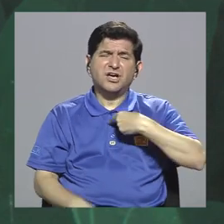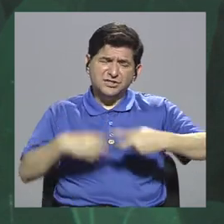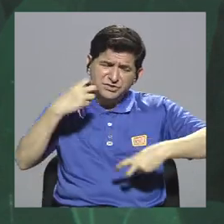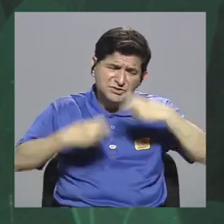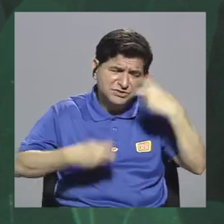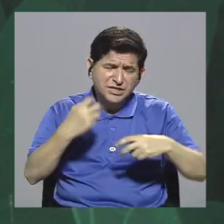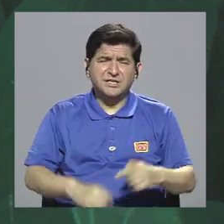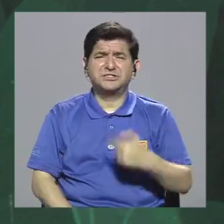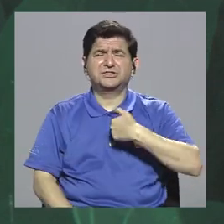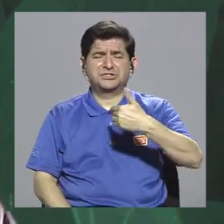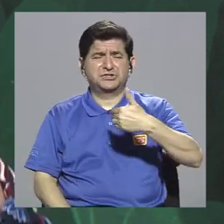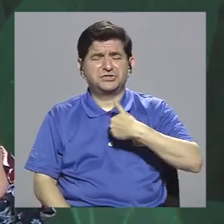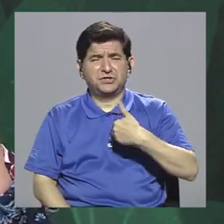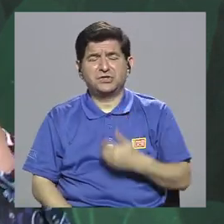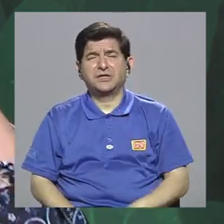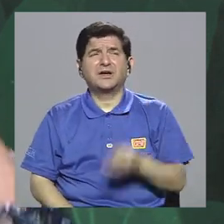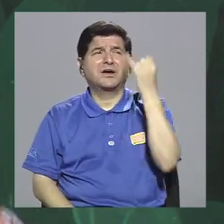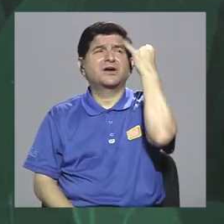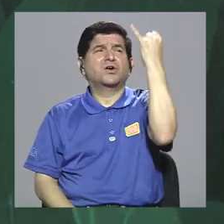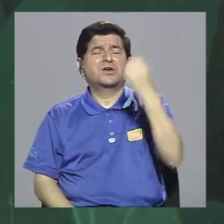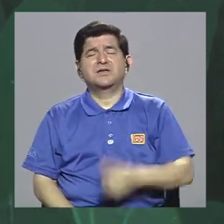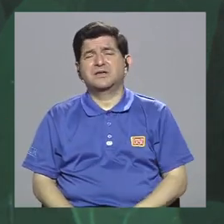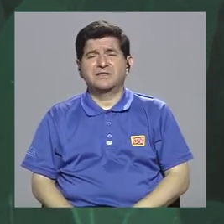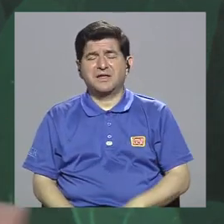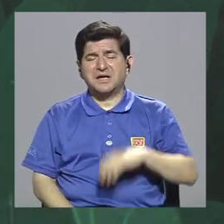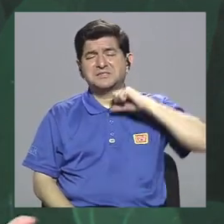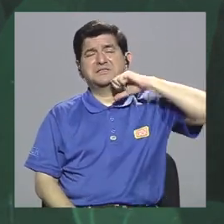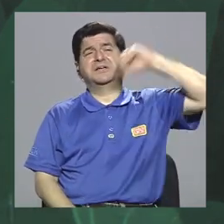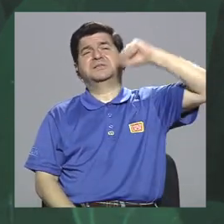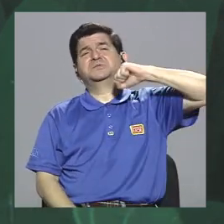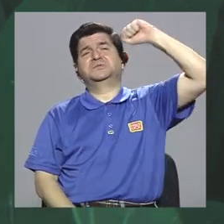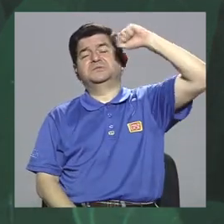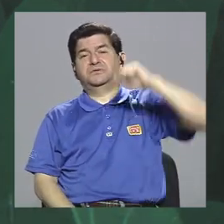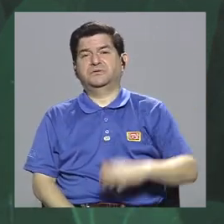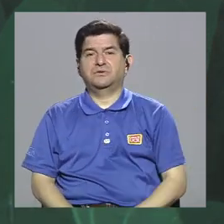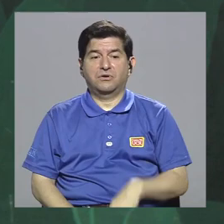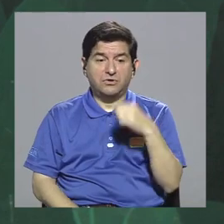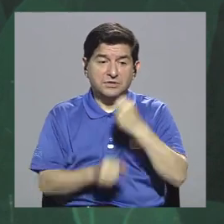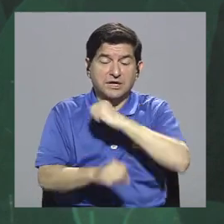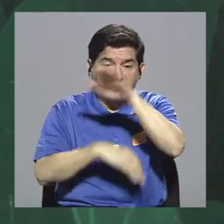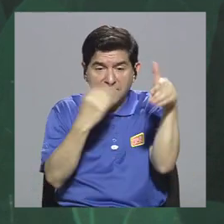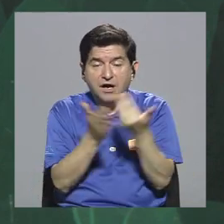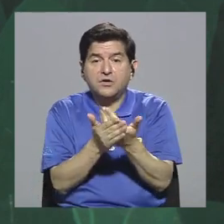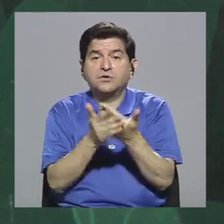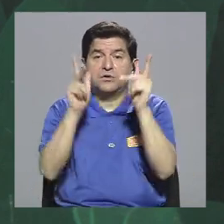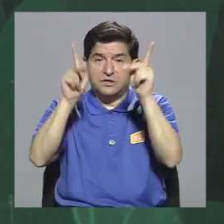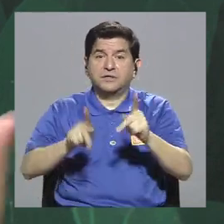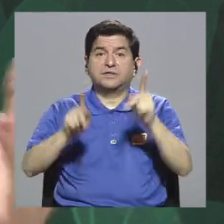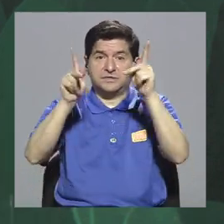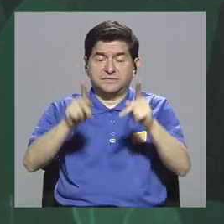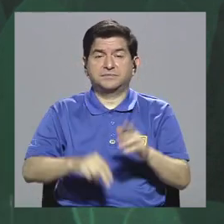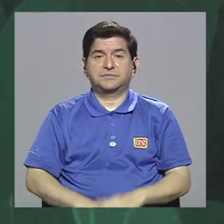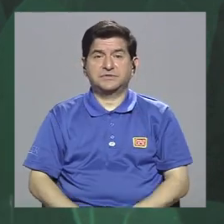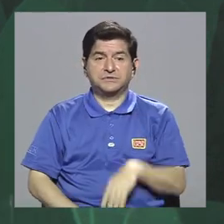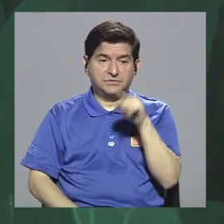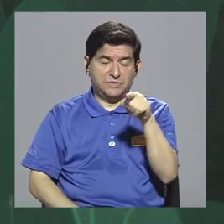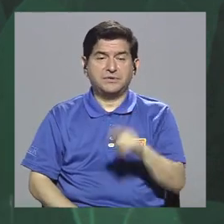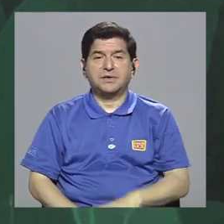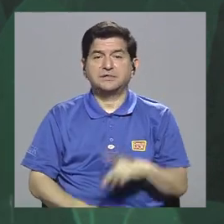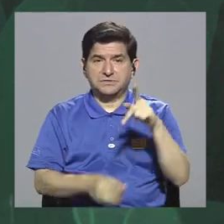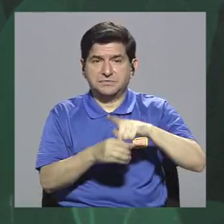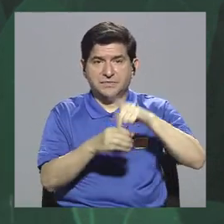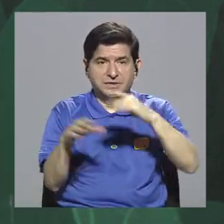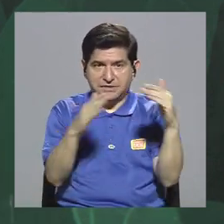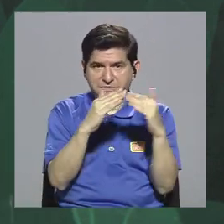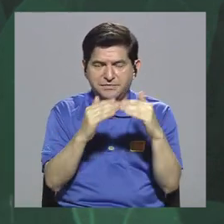está teniendo ideación suicida, por ejemplo. Y por eso pues es labor de todos los que estamos, que somos parte de la comunidad. Y